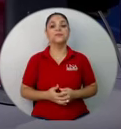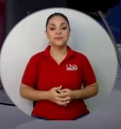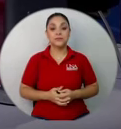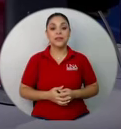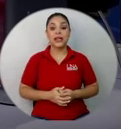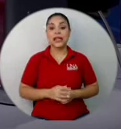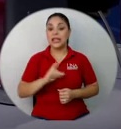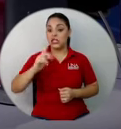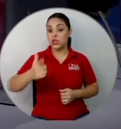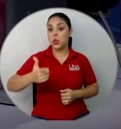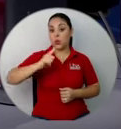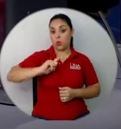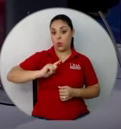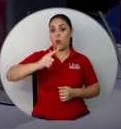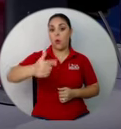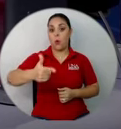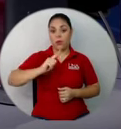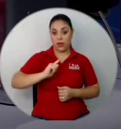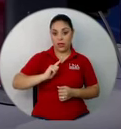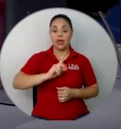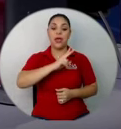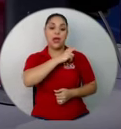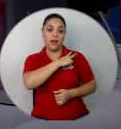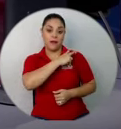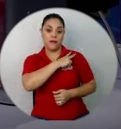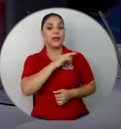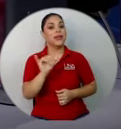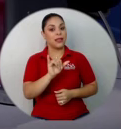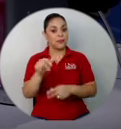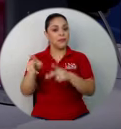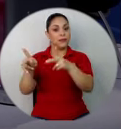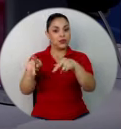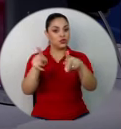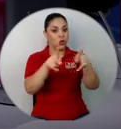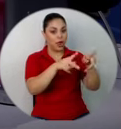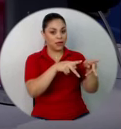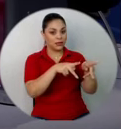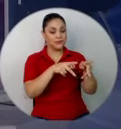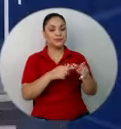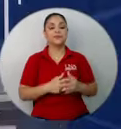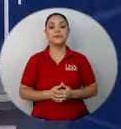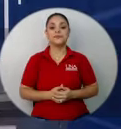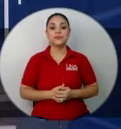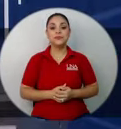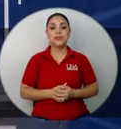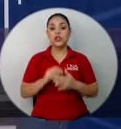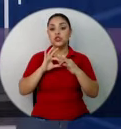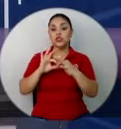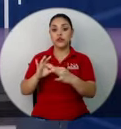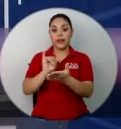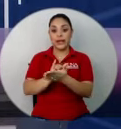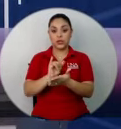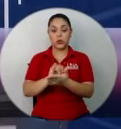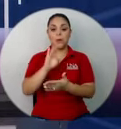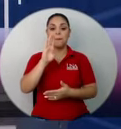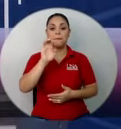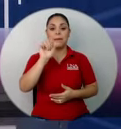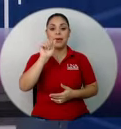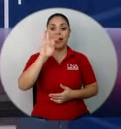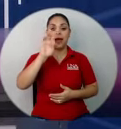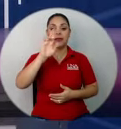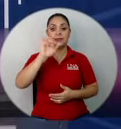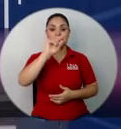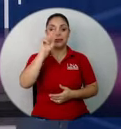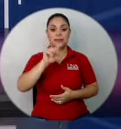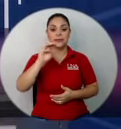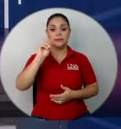doble vía, tanto desde el punto de vista, ¿verdad?, patronal como desde el punto de vista de las personas trabajadoras. Al respecto, Beatriz Murillo, quien es